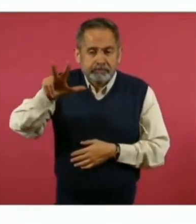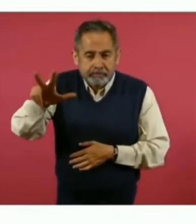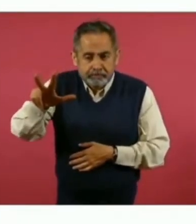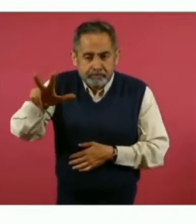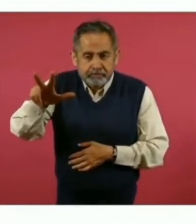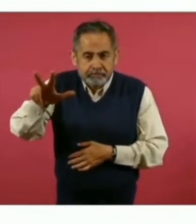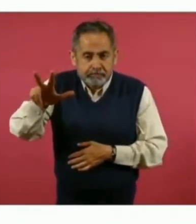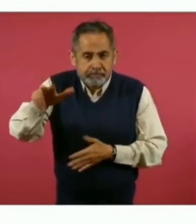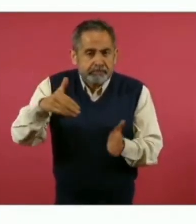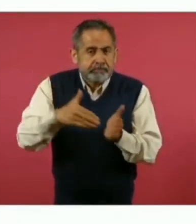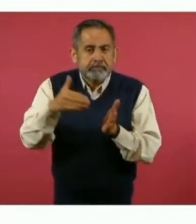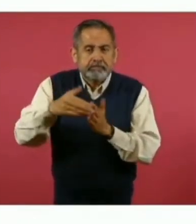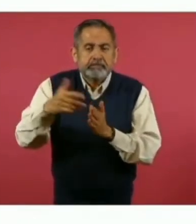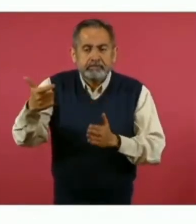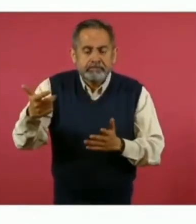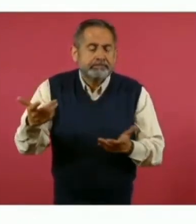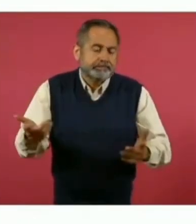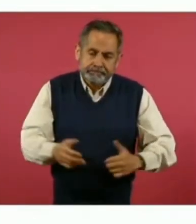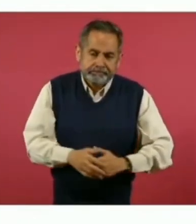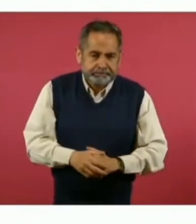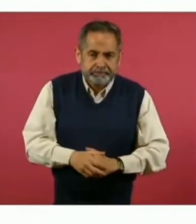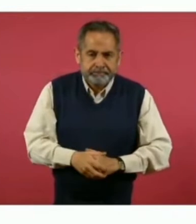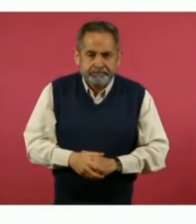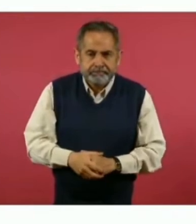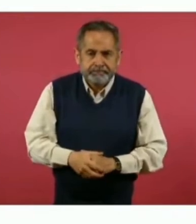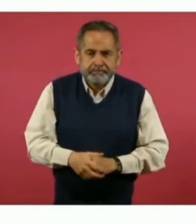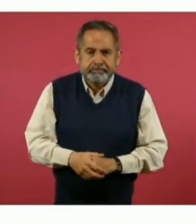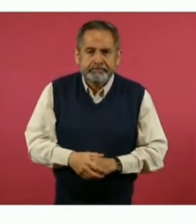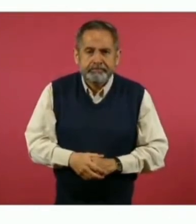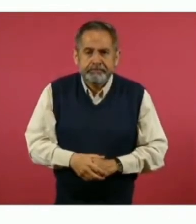20,488 millones de pesos.